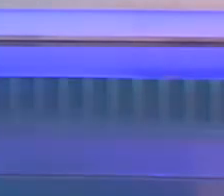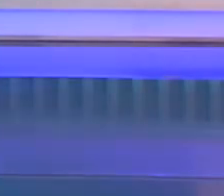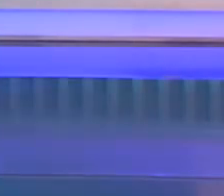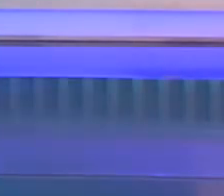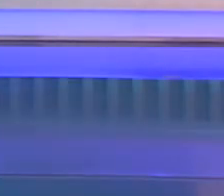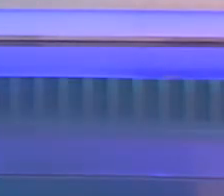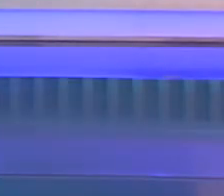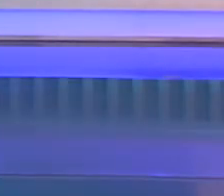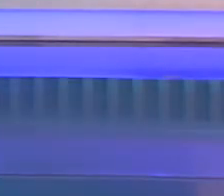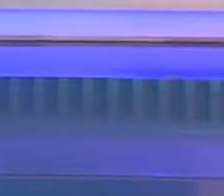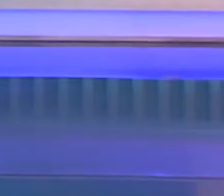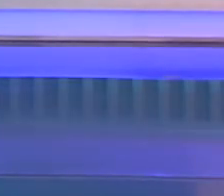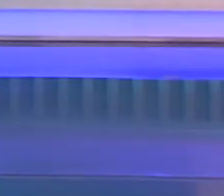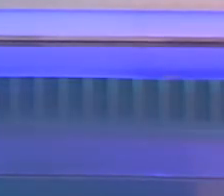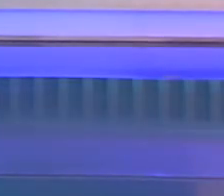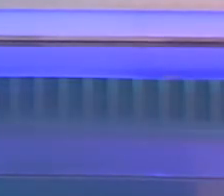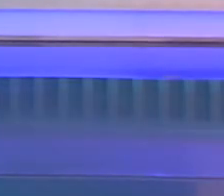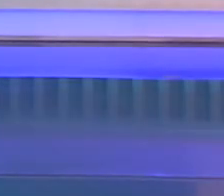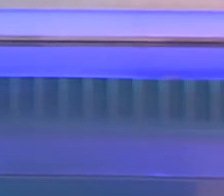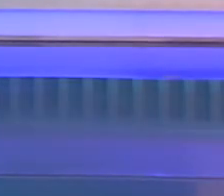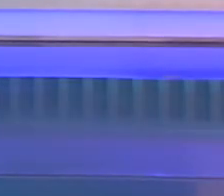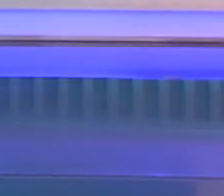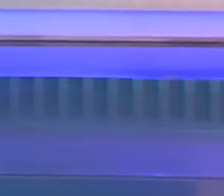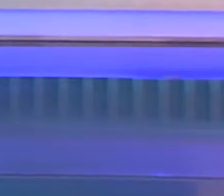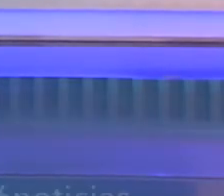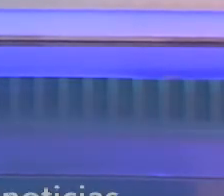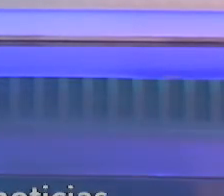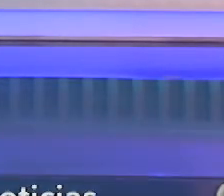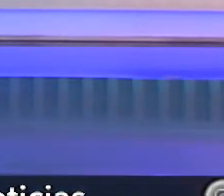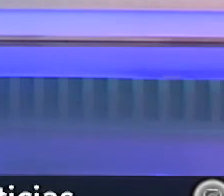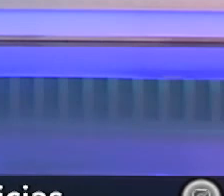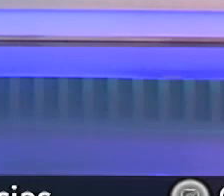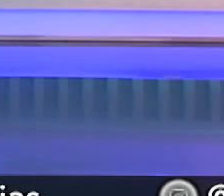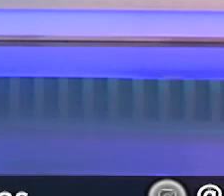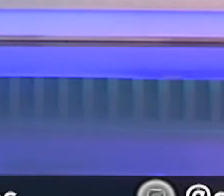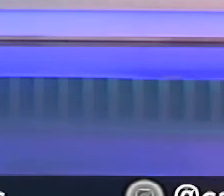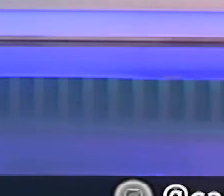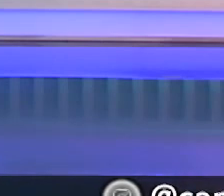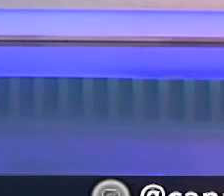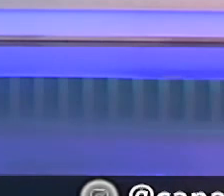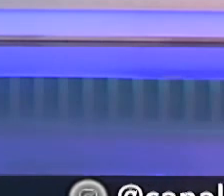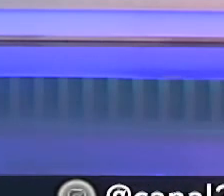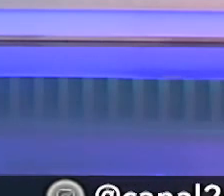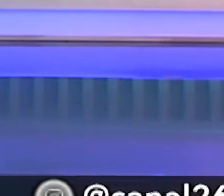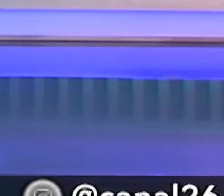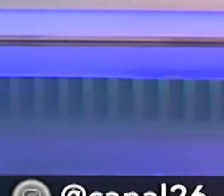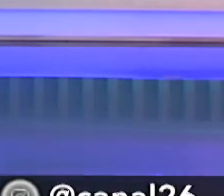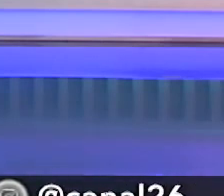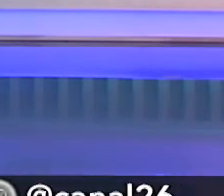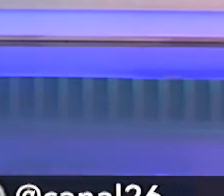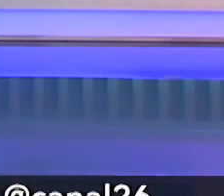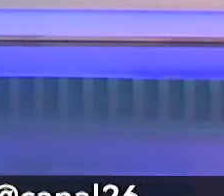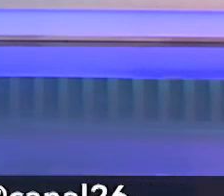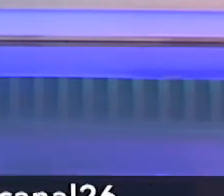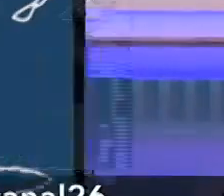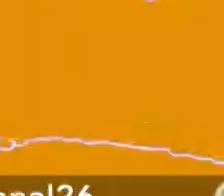8 minutos pasan después de las doce del mediodía si te damos la bienvenida tenemos palabras en vivo en este momento Así es estaba hablando el jefe de gabinete Agustín